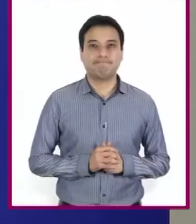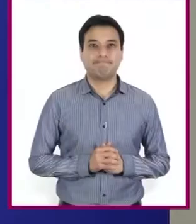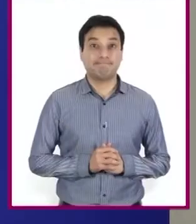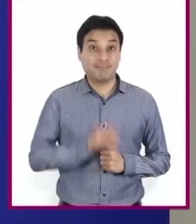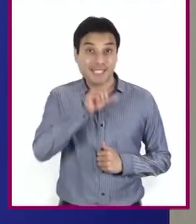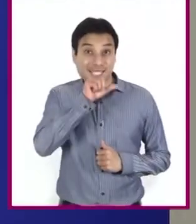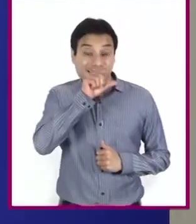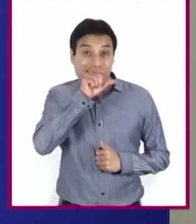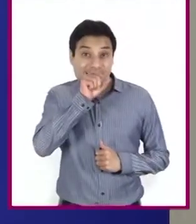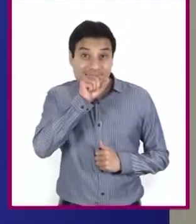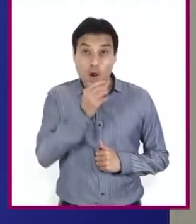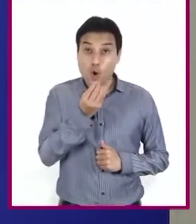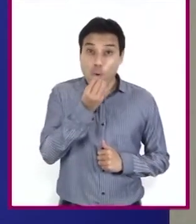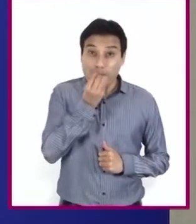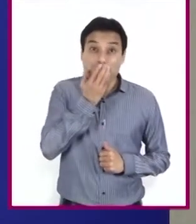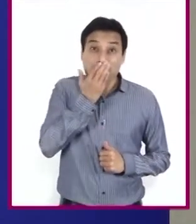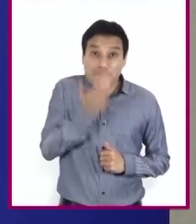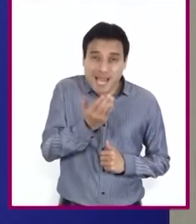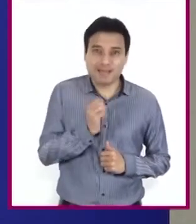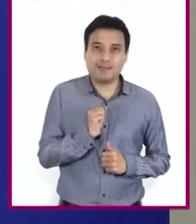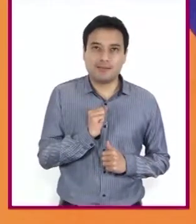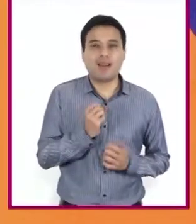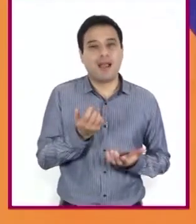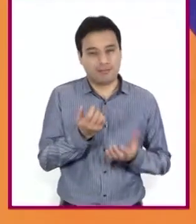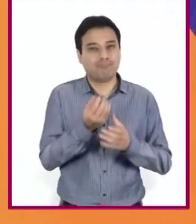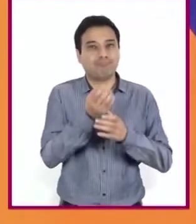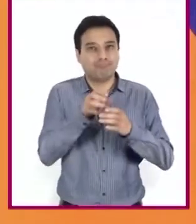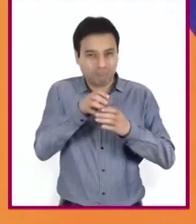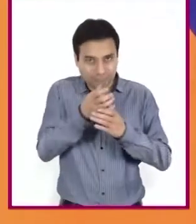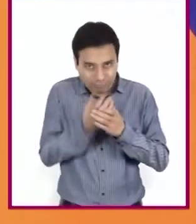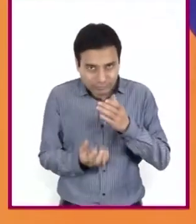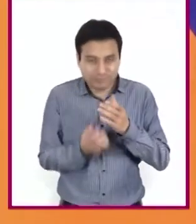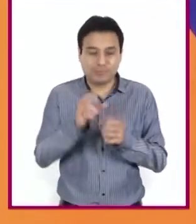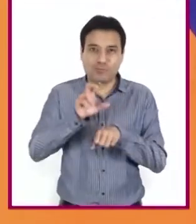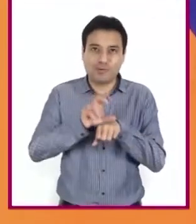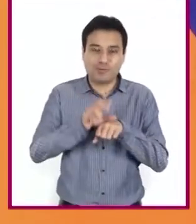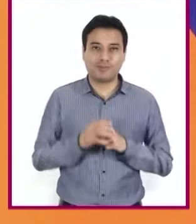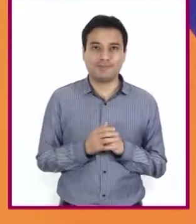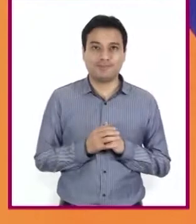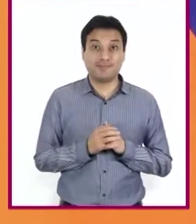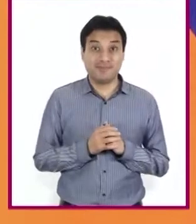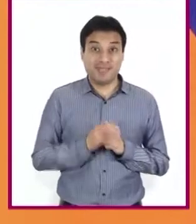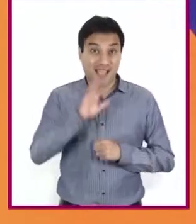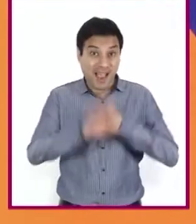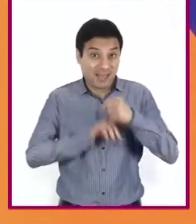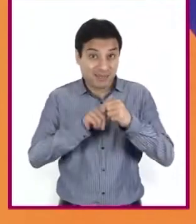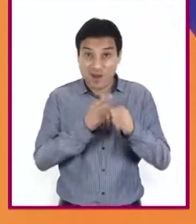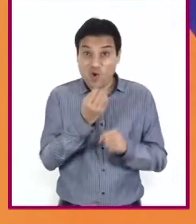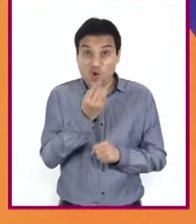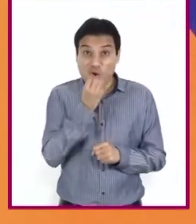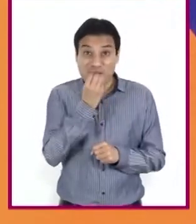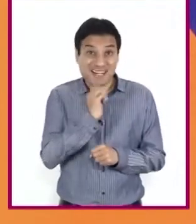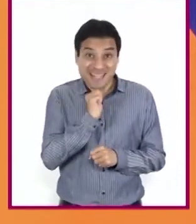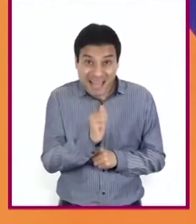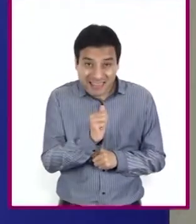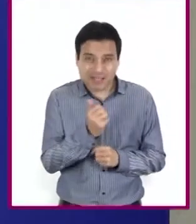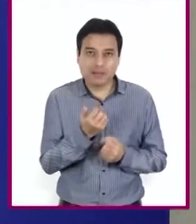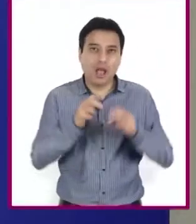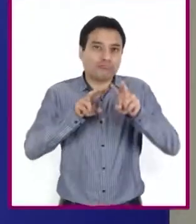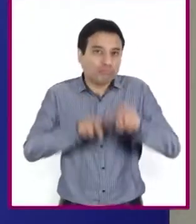Gallina que bien come, huevos pone. Bestia sin cebada, nunca te dará buena